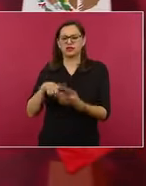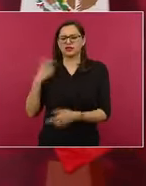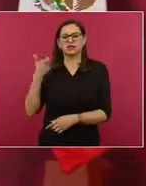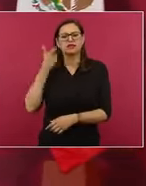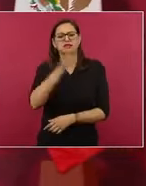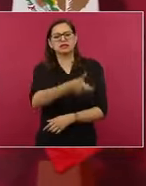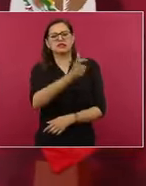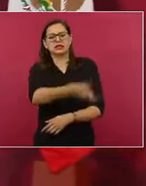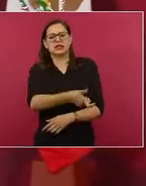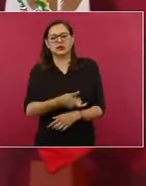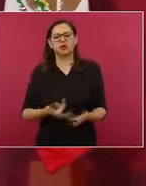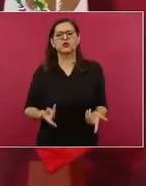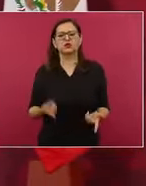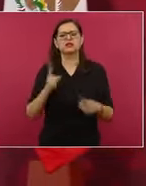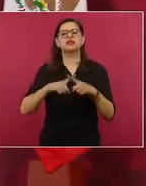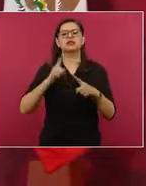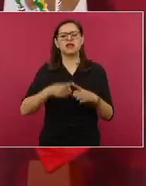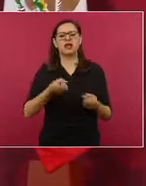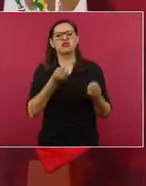de periodistas así?